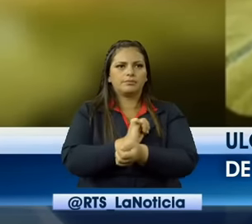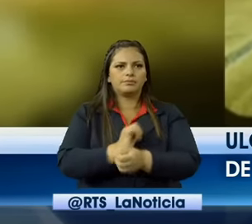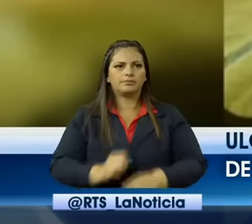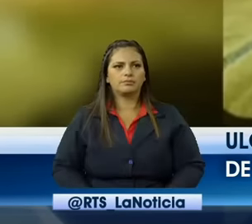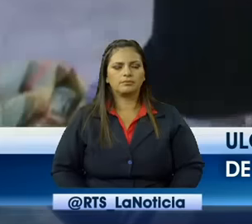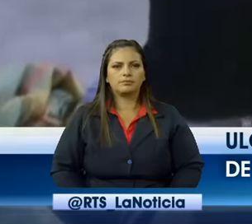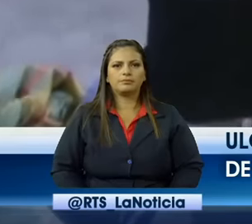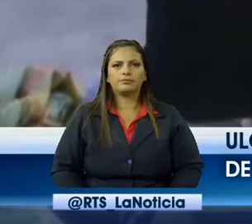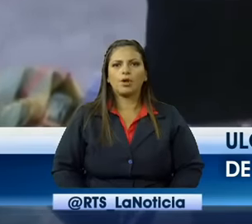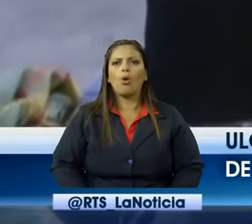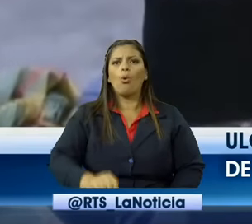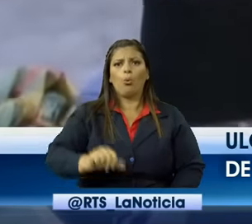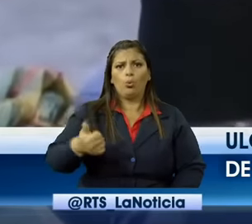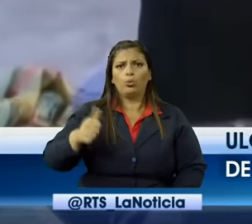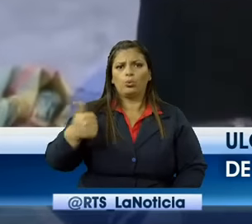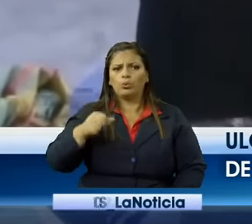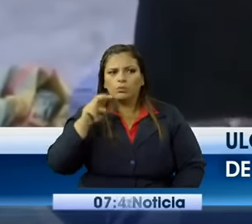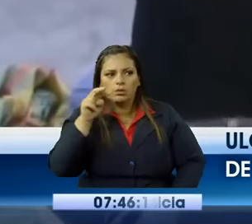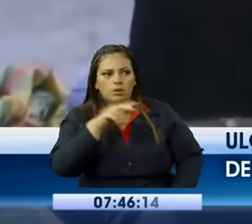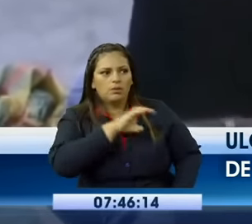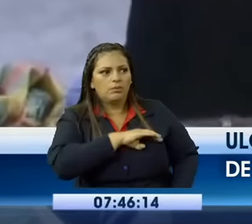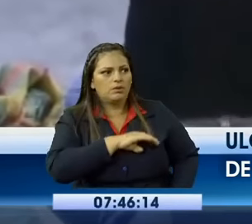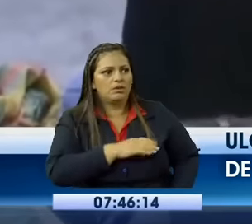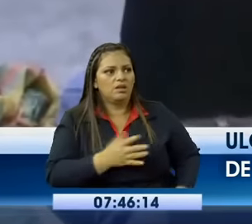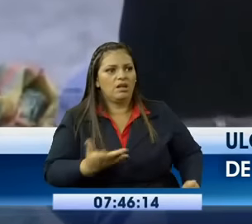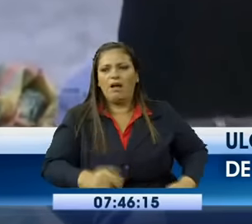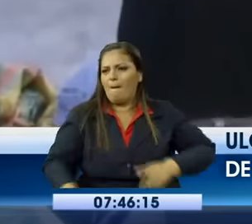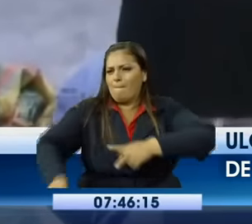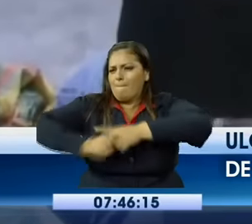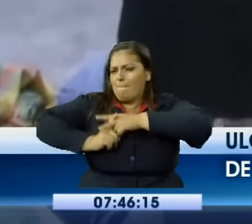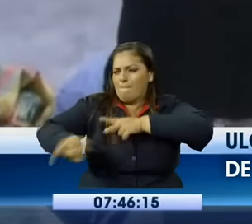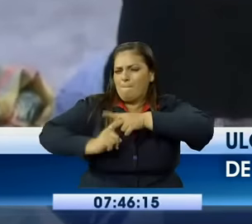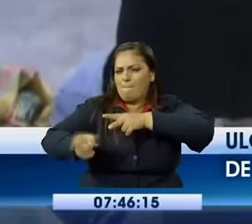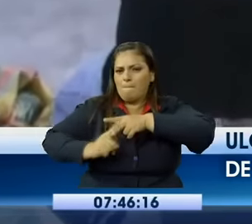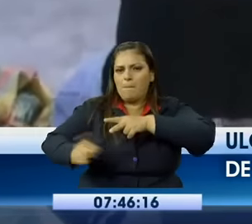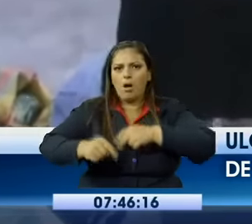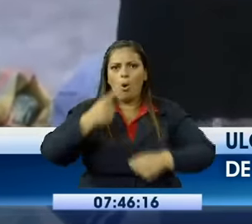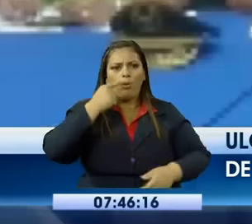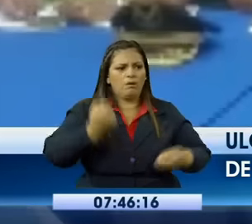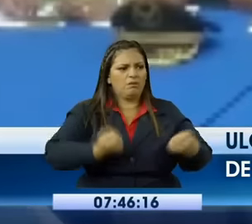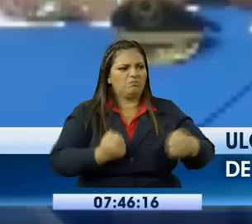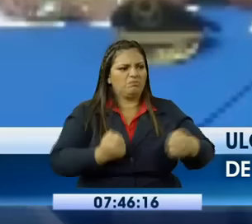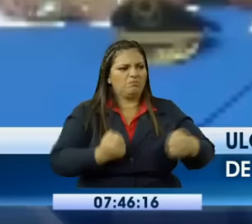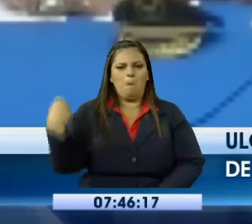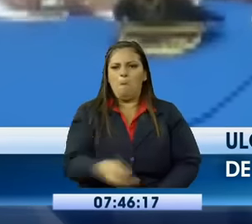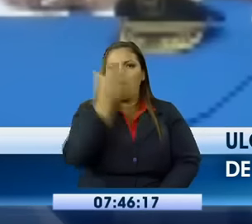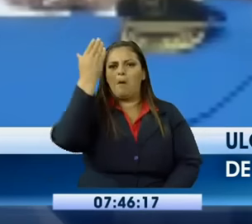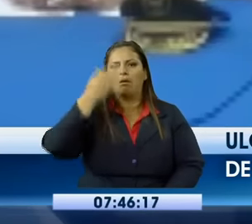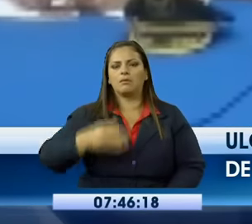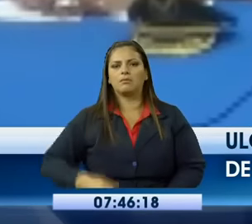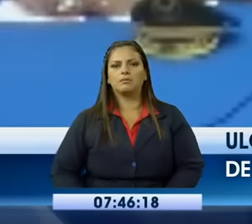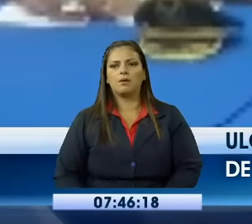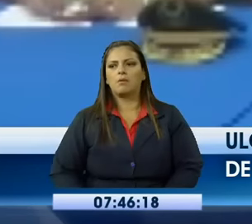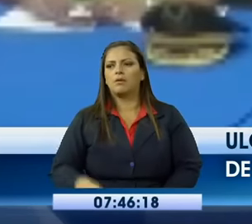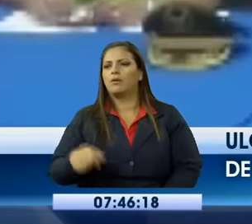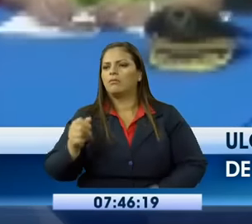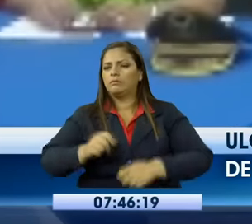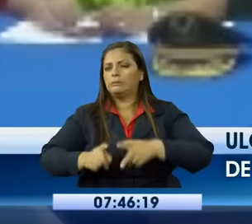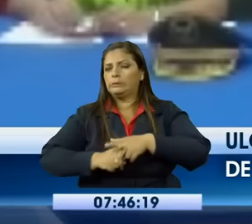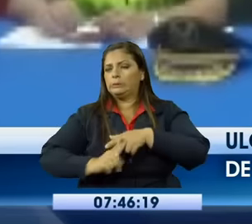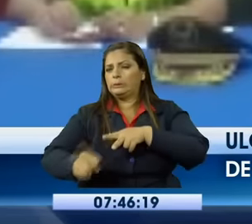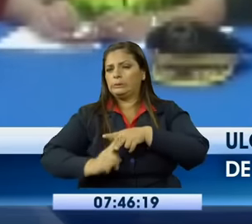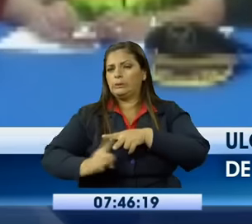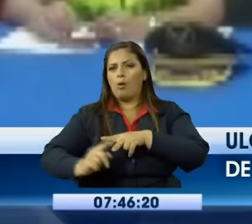y antes de caer en manos de la justicia, abandonaron al chofer y se pusieron a buen recaudo. Y tenía como destino final